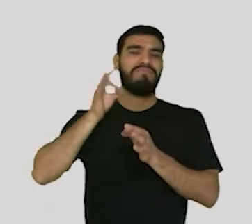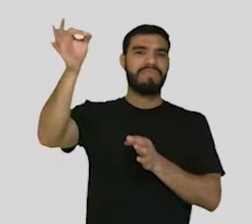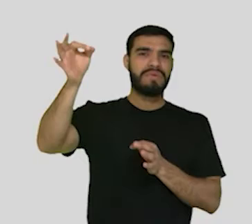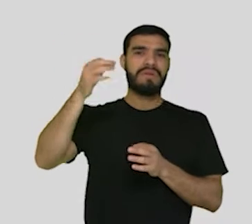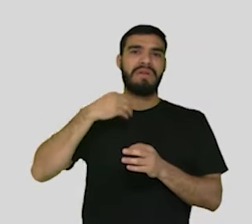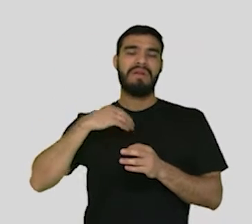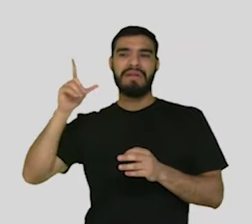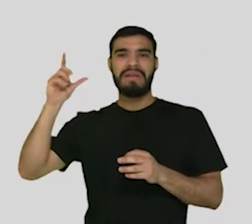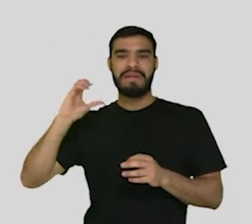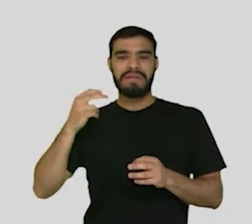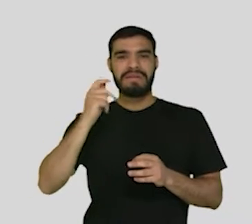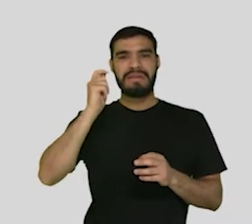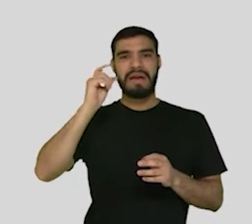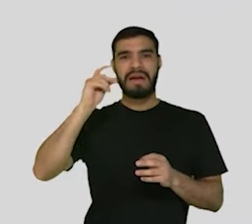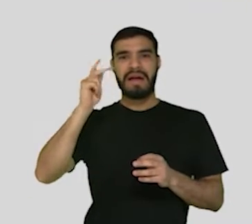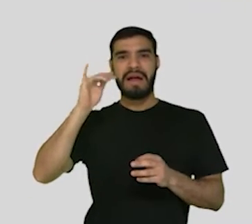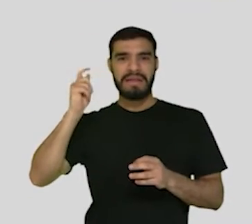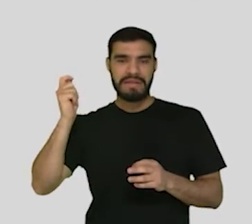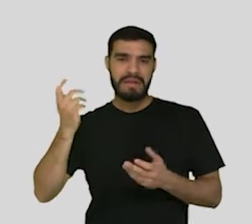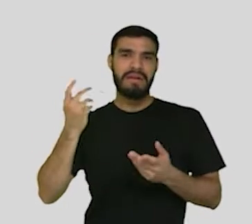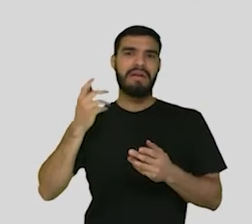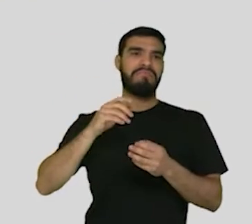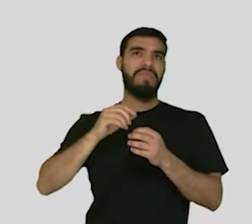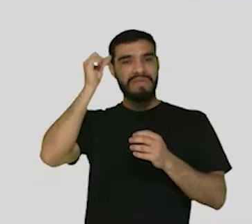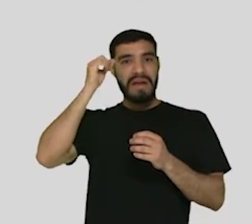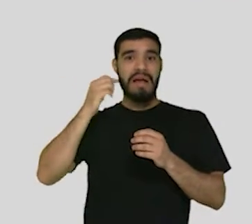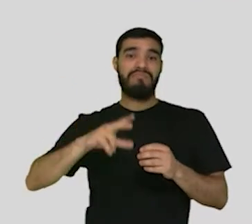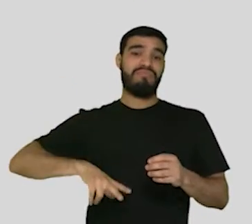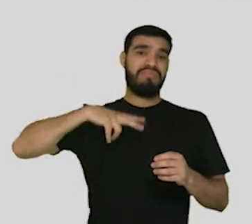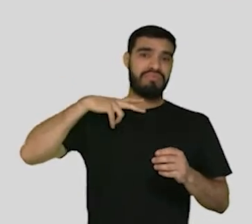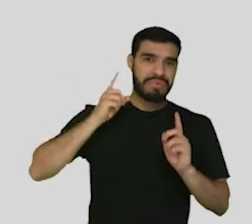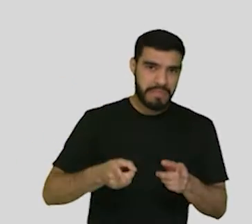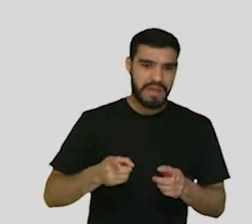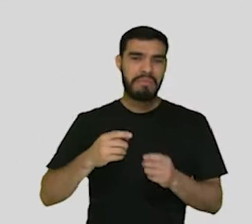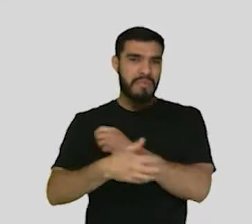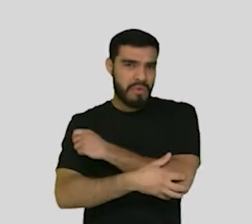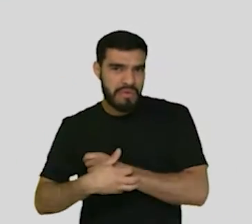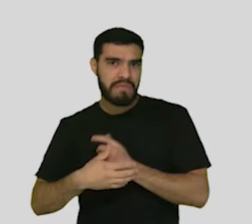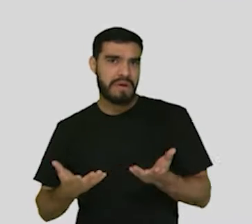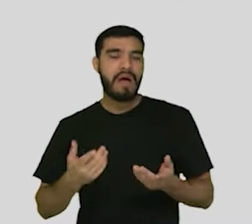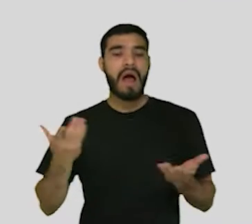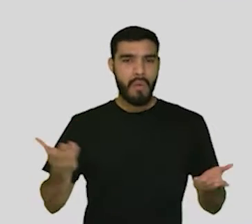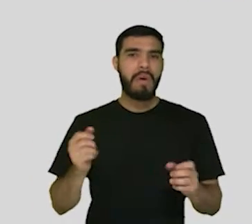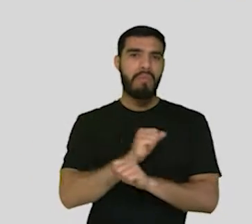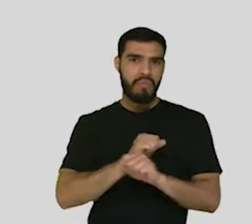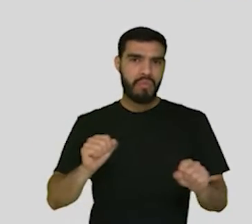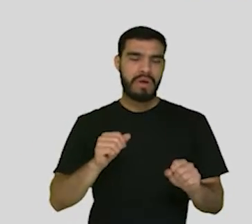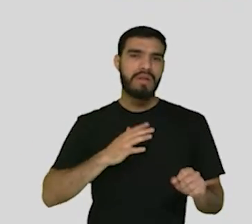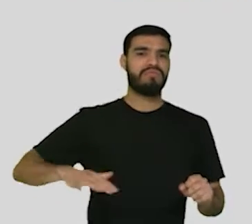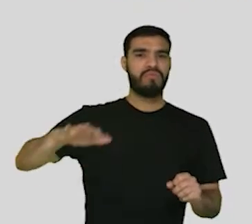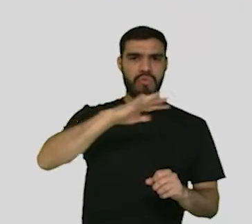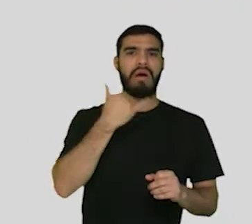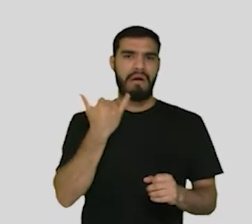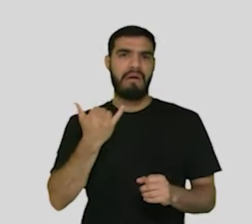derecho reje derecho a la diversidad o pajendarupi jaroime o paisagua a tu pero ime movimiento campesino